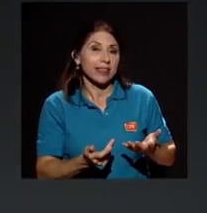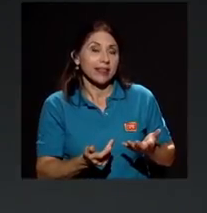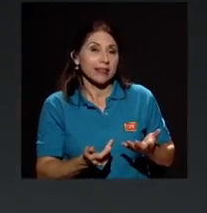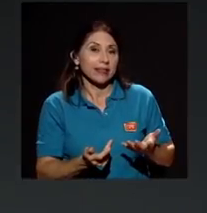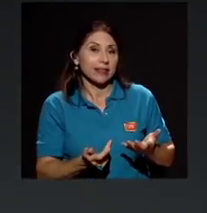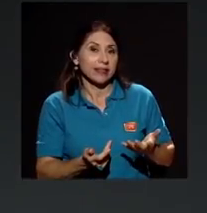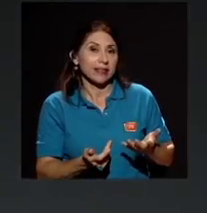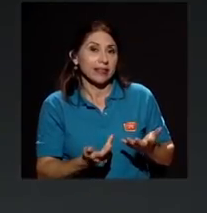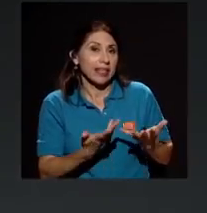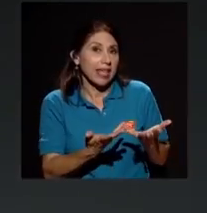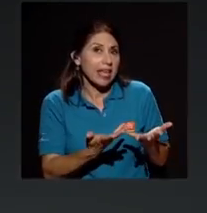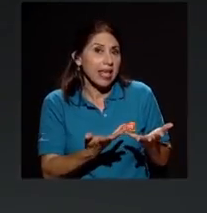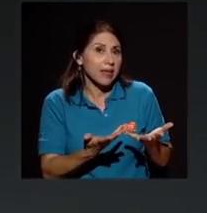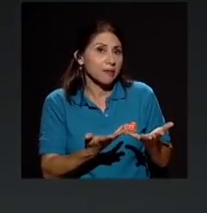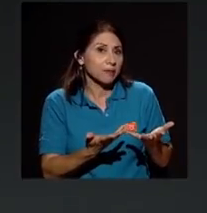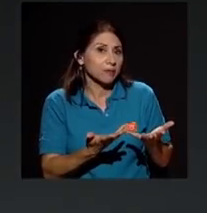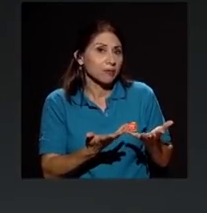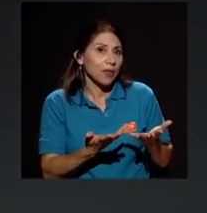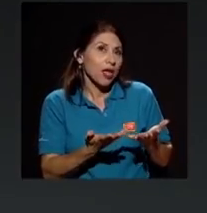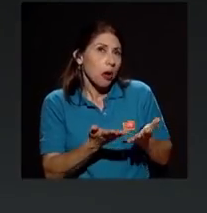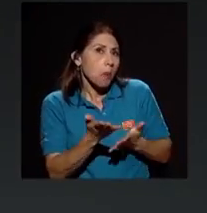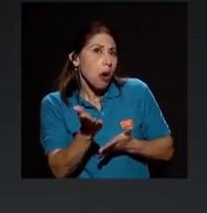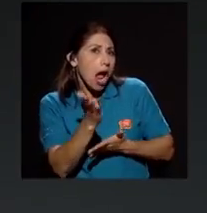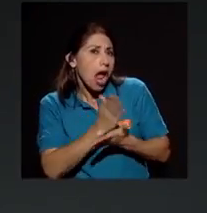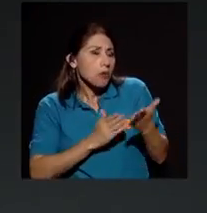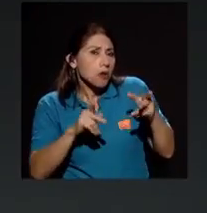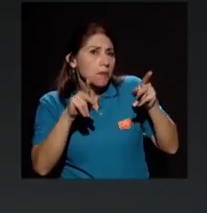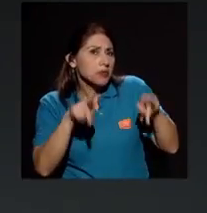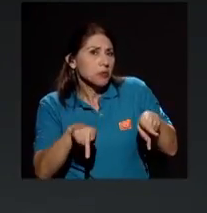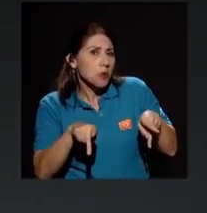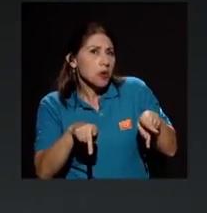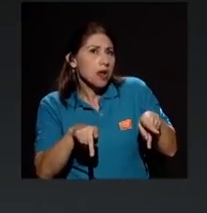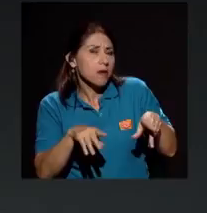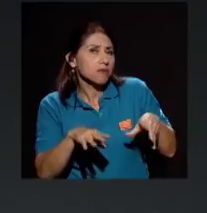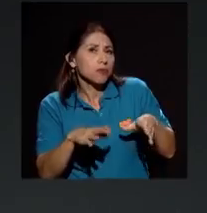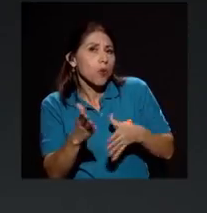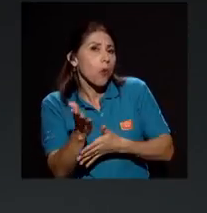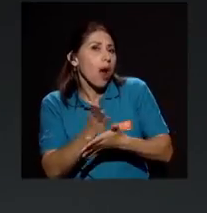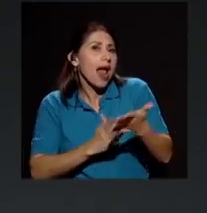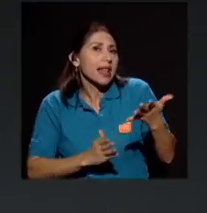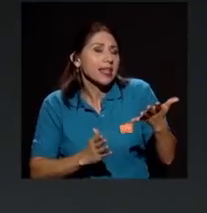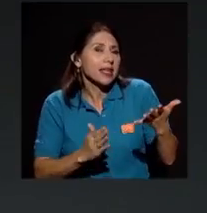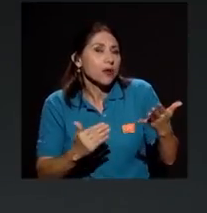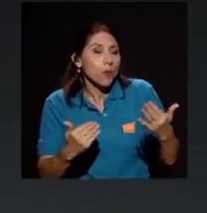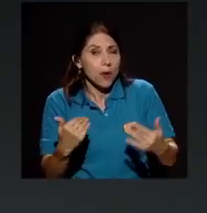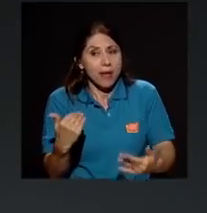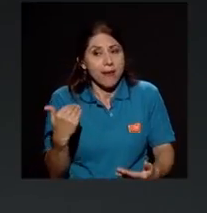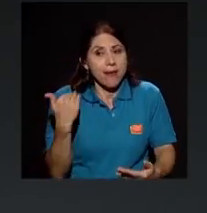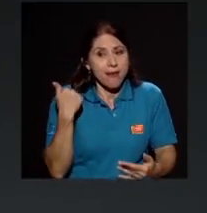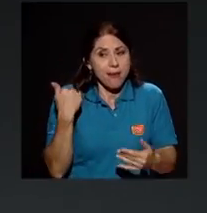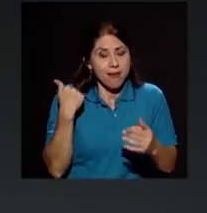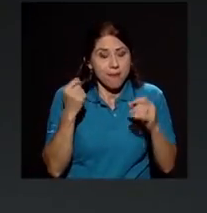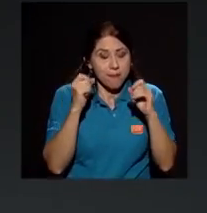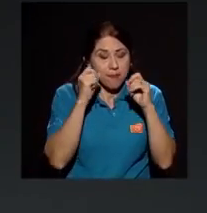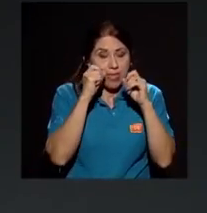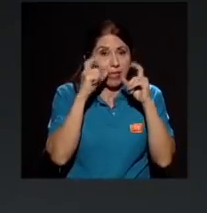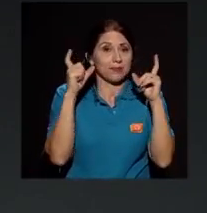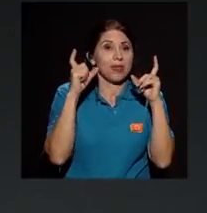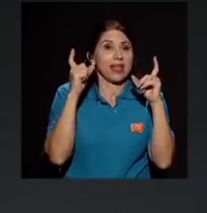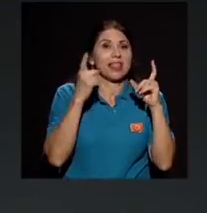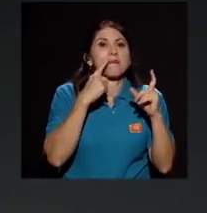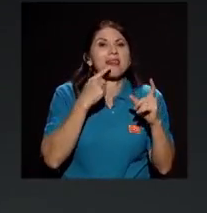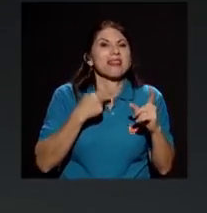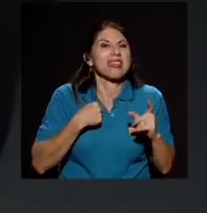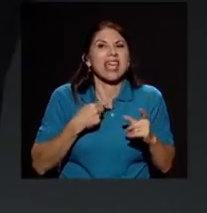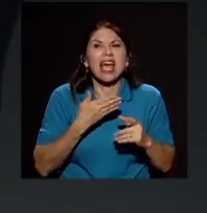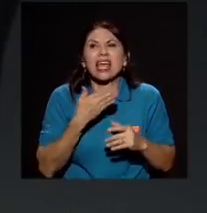haya alguien que me despierte que decida qué día tengo que tomar y que de desayuno y que médica y